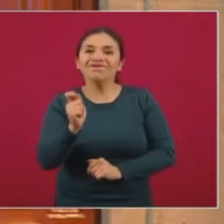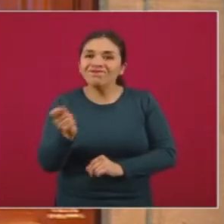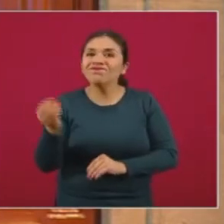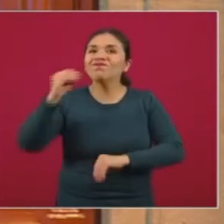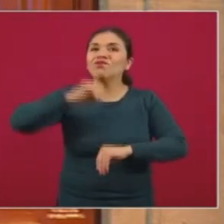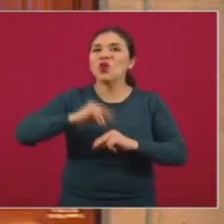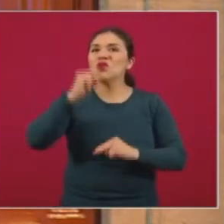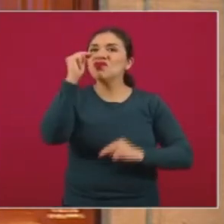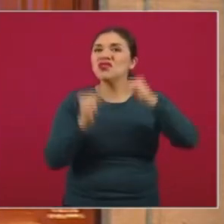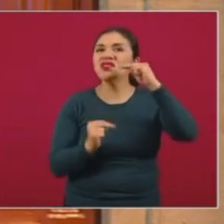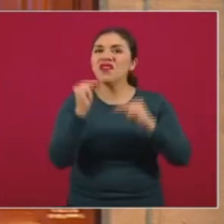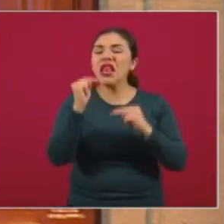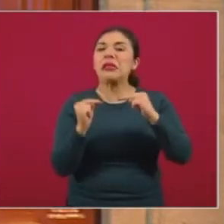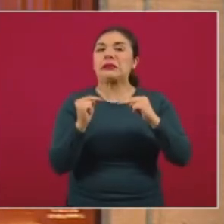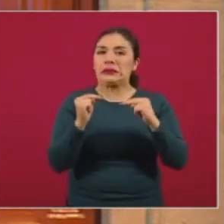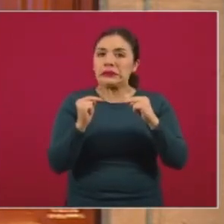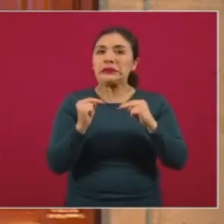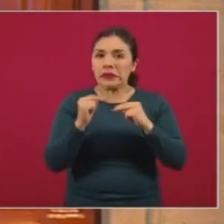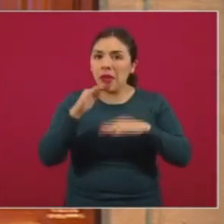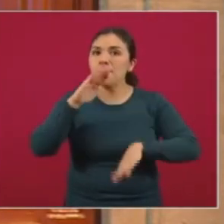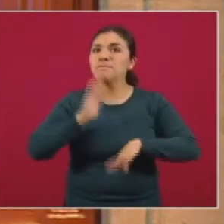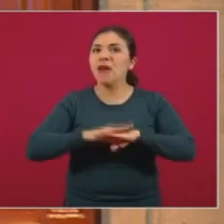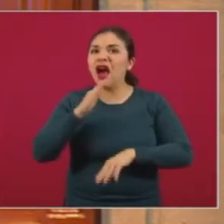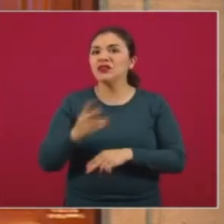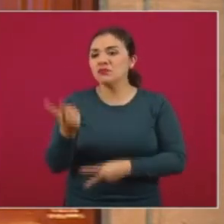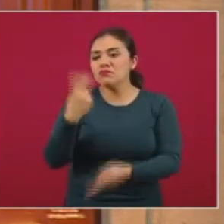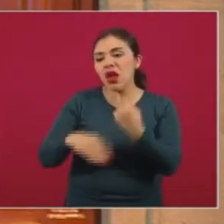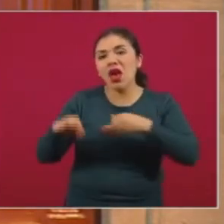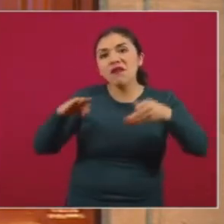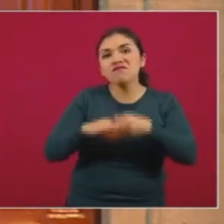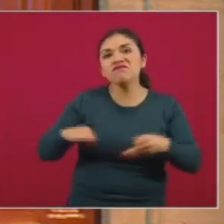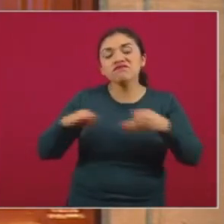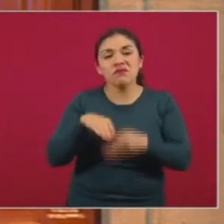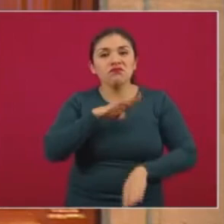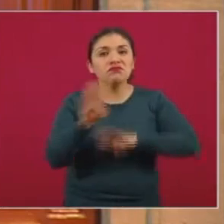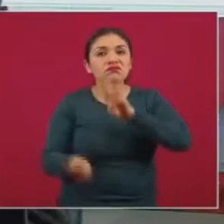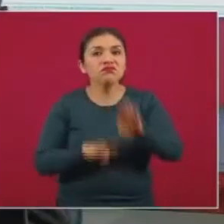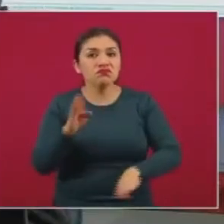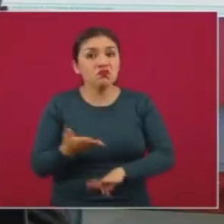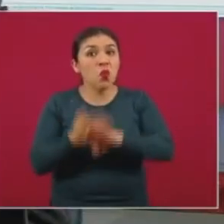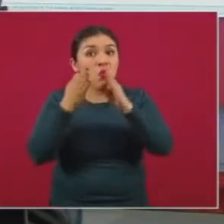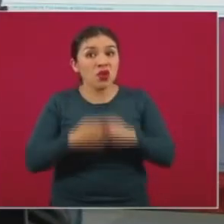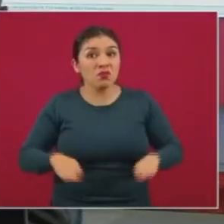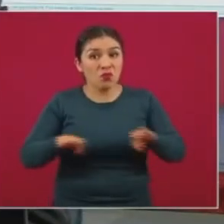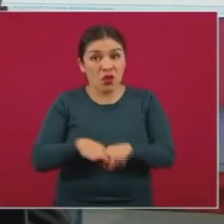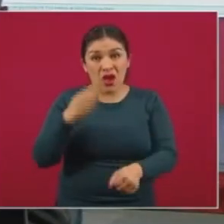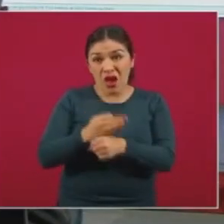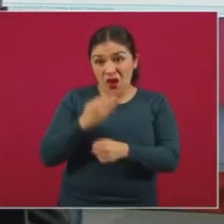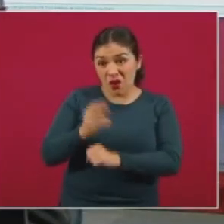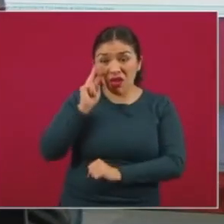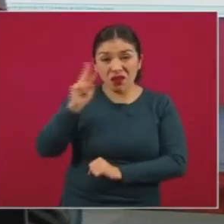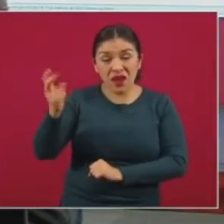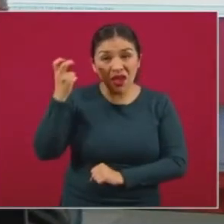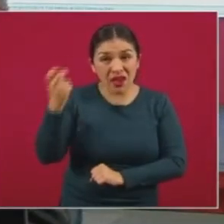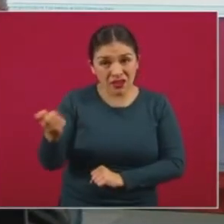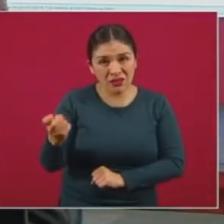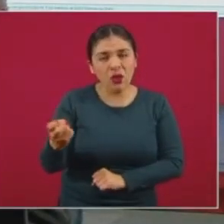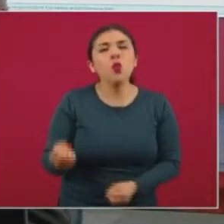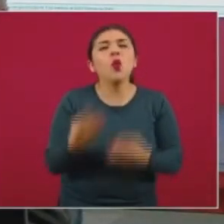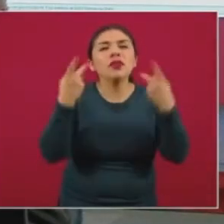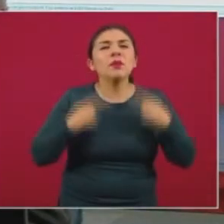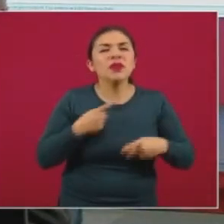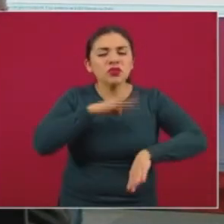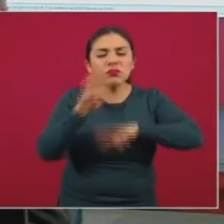en un nivel de presentación y ocurrencia de defunciones importantes y cuando vemos precisamente las